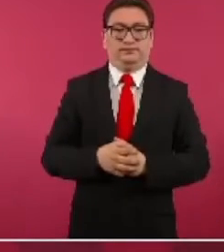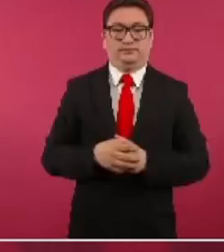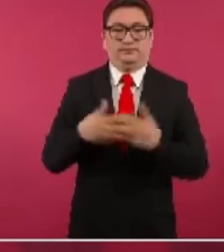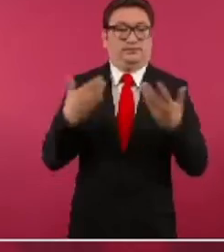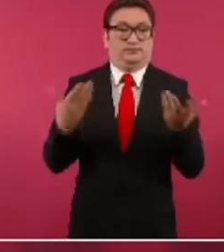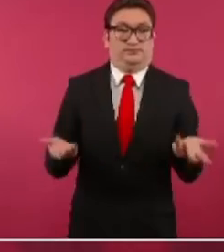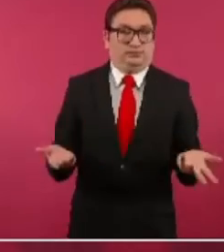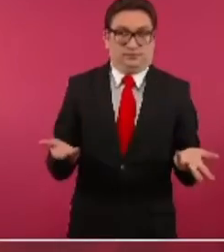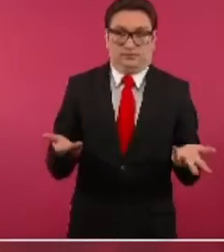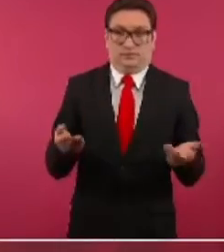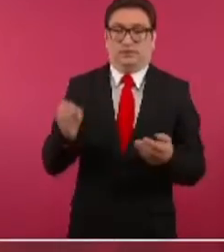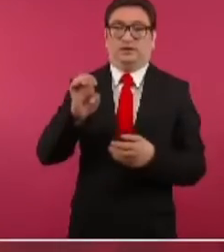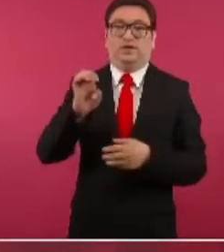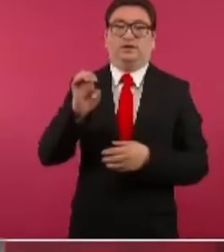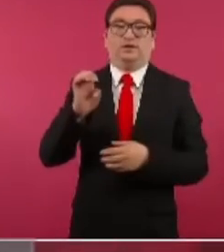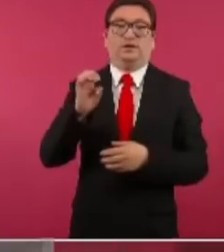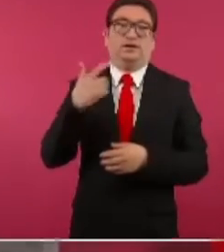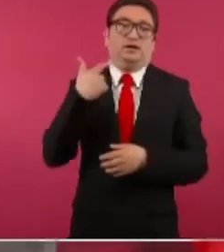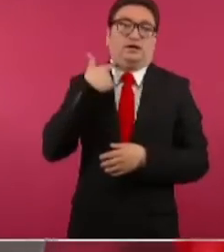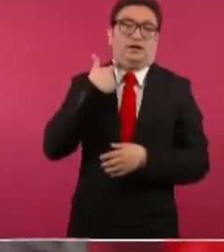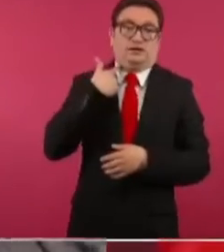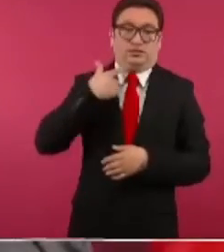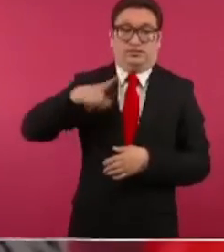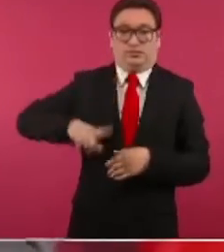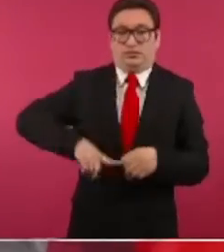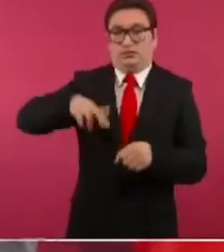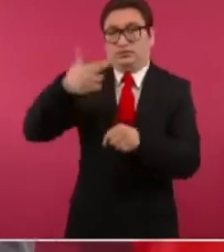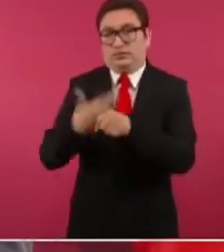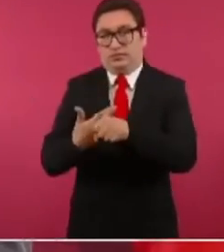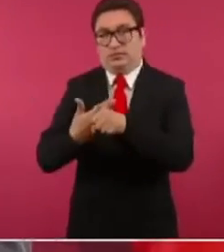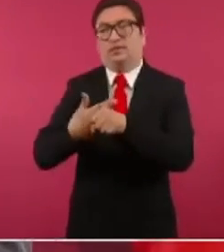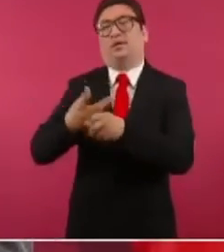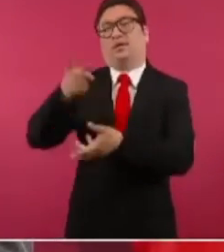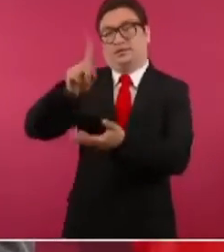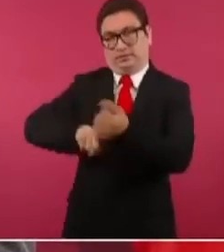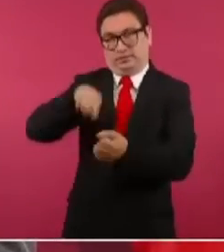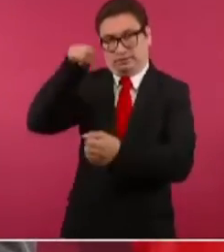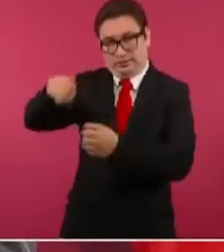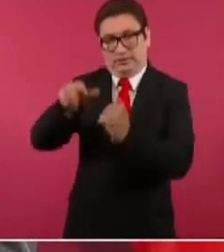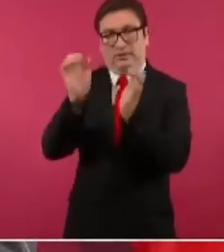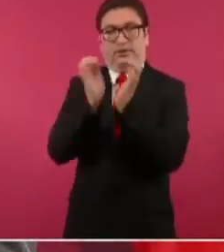Entonces, exgobernadores en el ISSSTE,